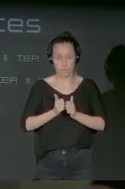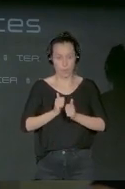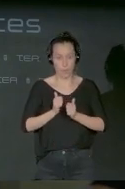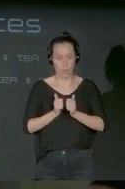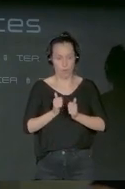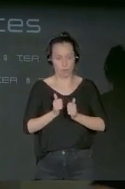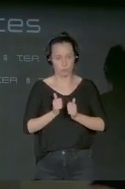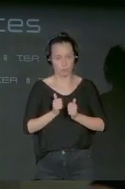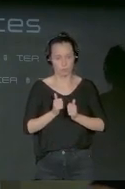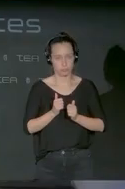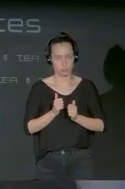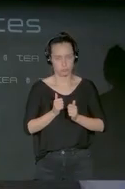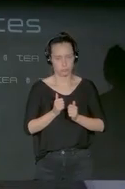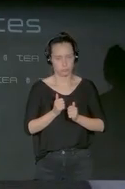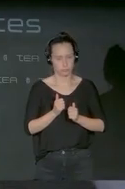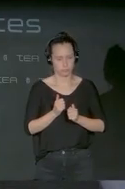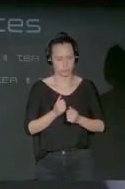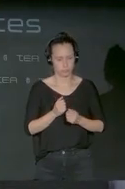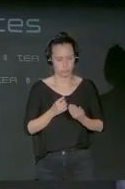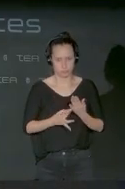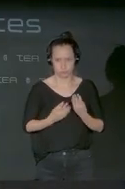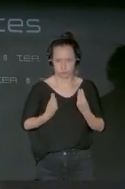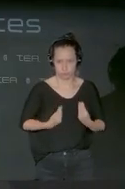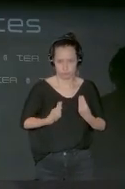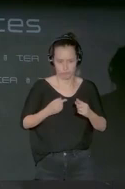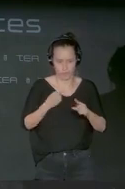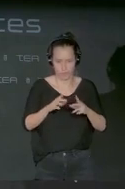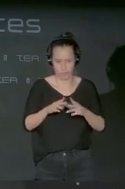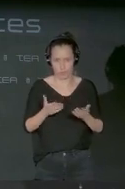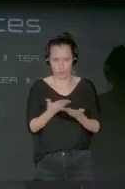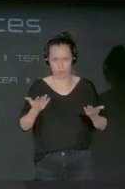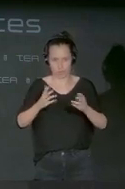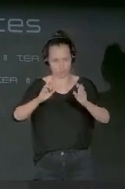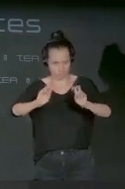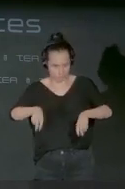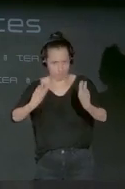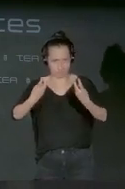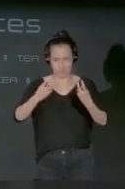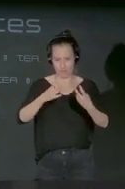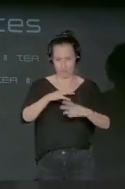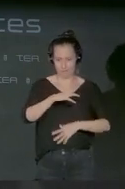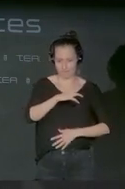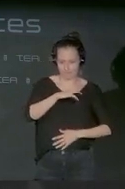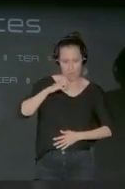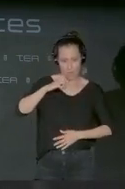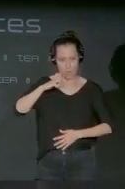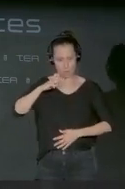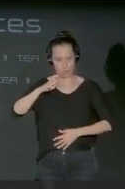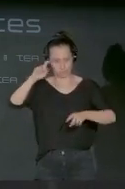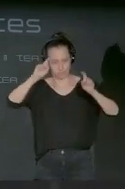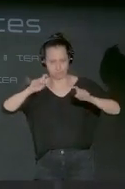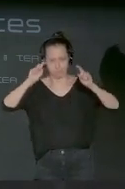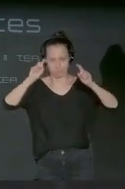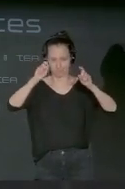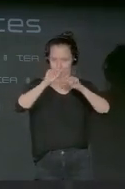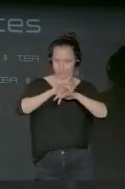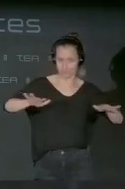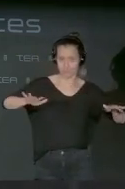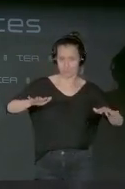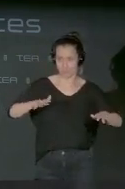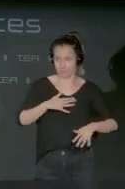para transformar la sociedad, ¿no? Para contribuir a la generación de valores, ese patrimonio que nos